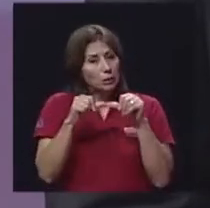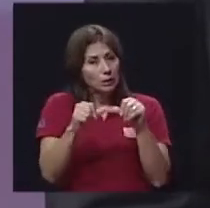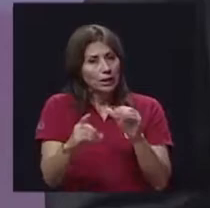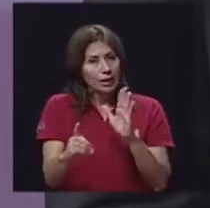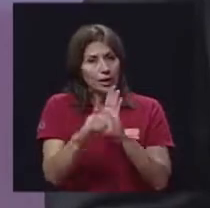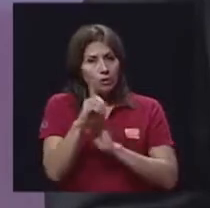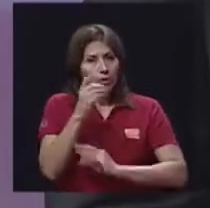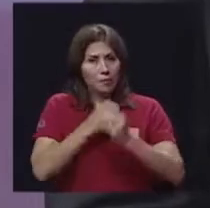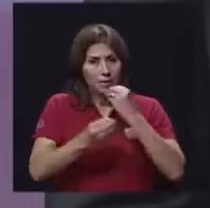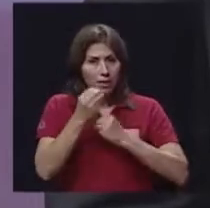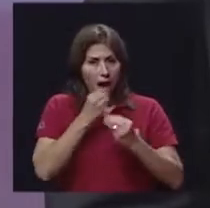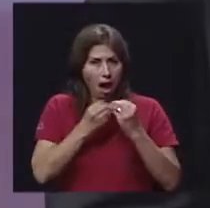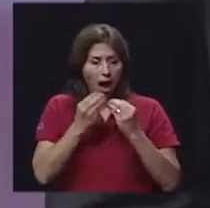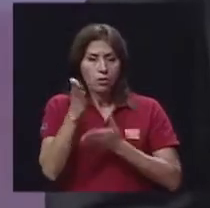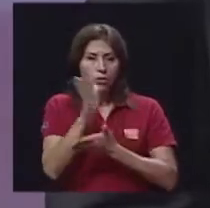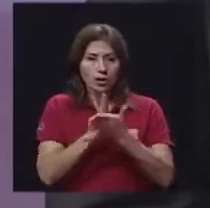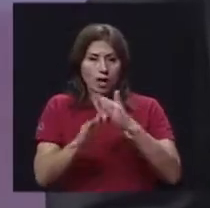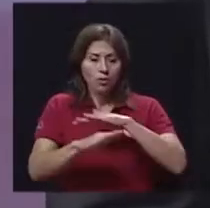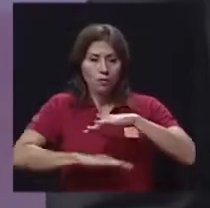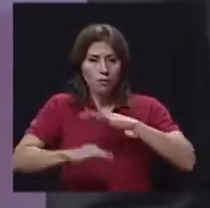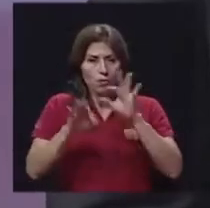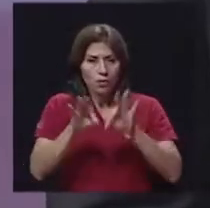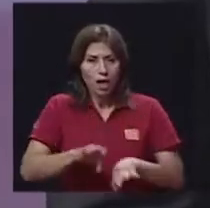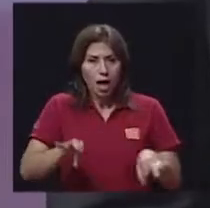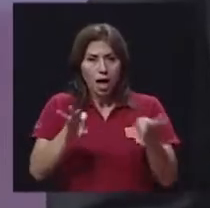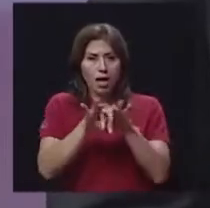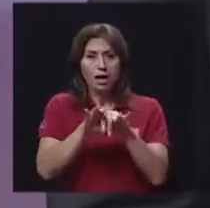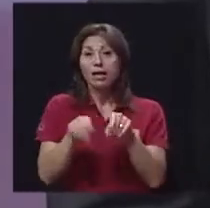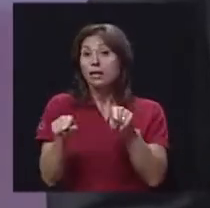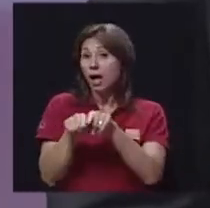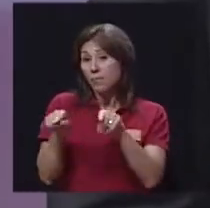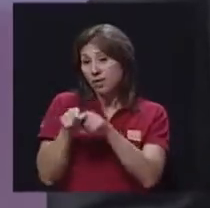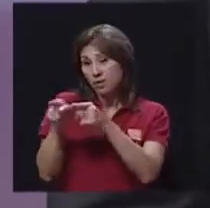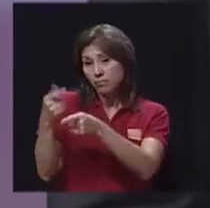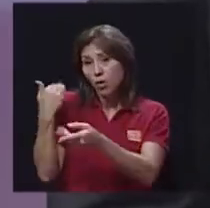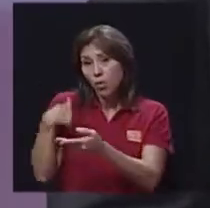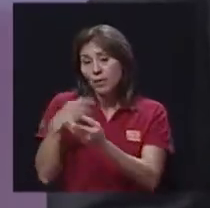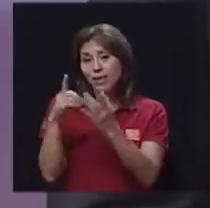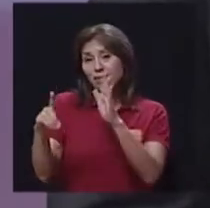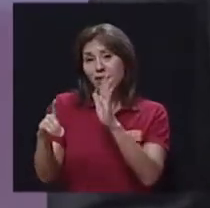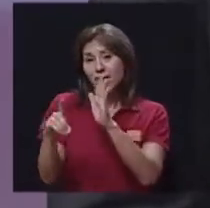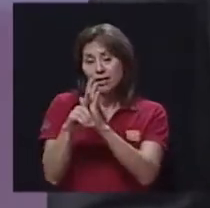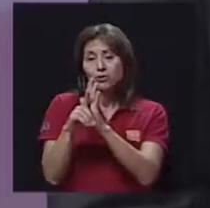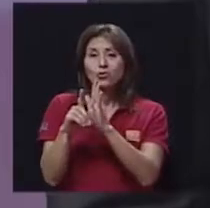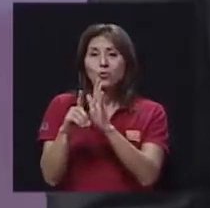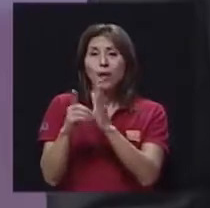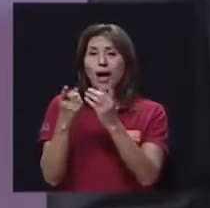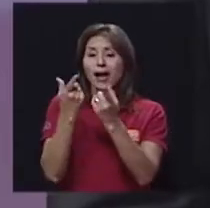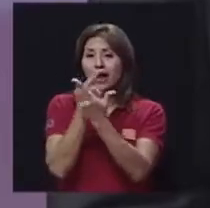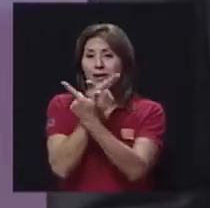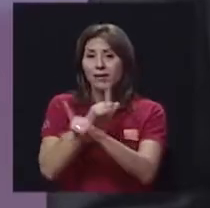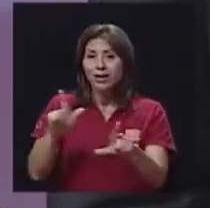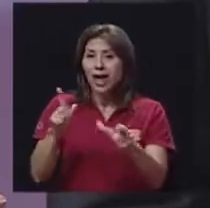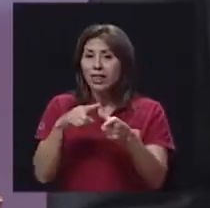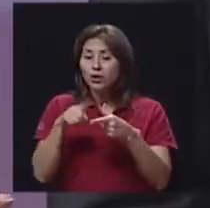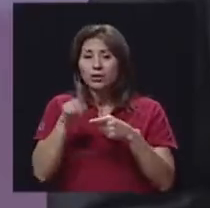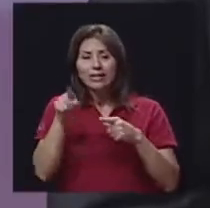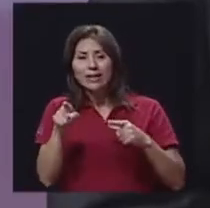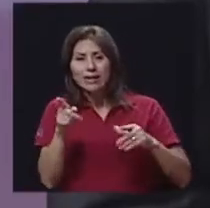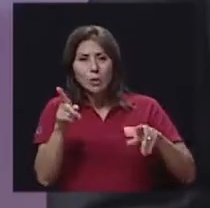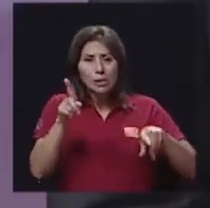fundamental, como el derecho a la libertad, que es otro derecho fundamental, hay que hacer una ponderación y fijar un monto que